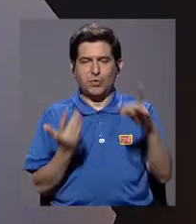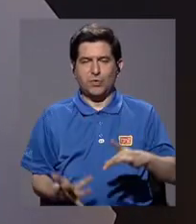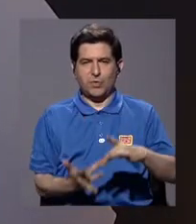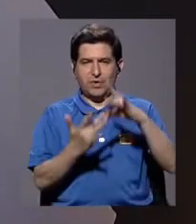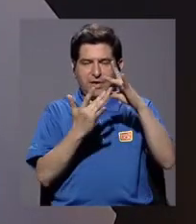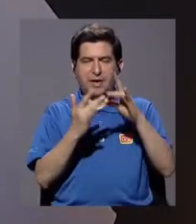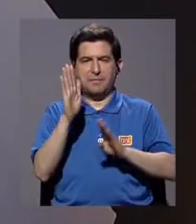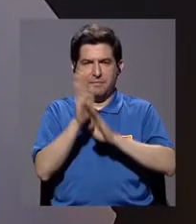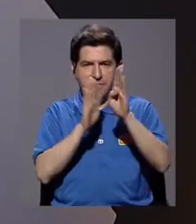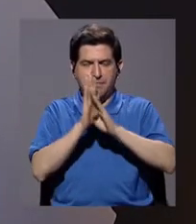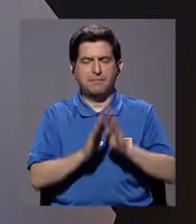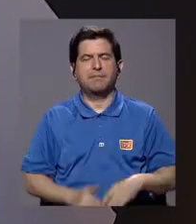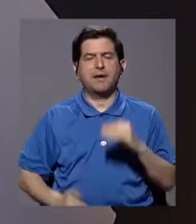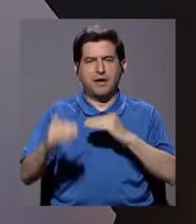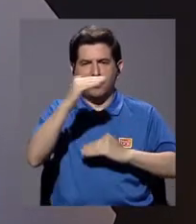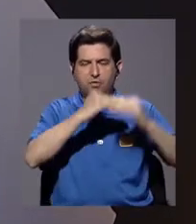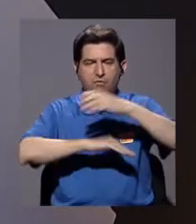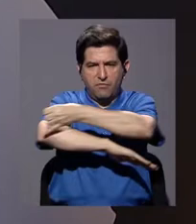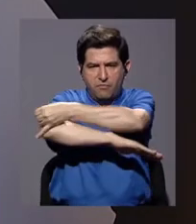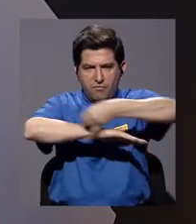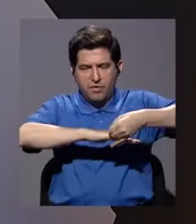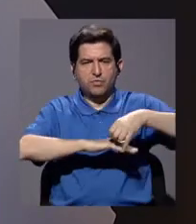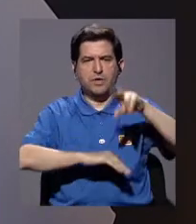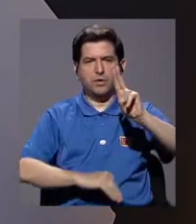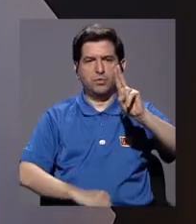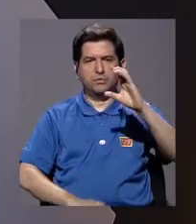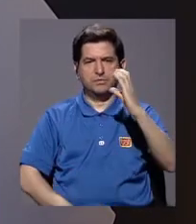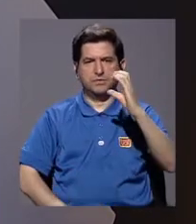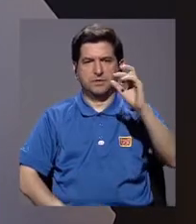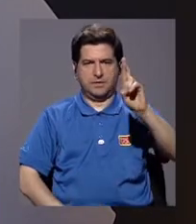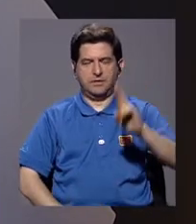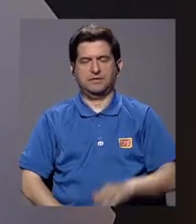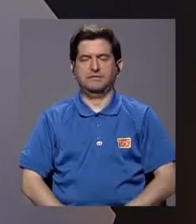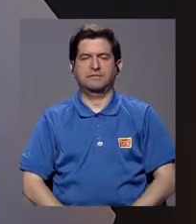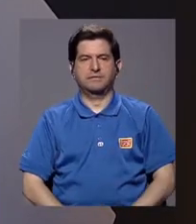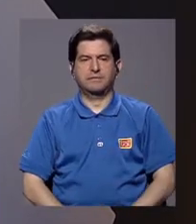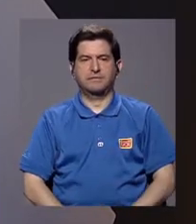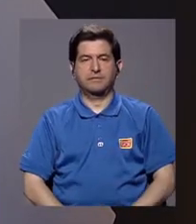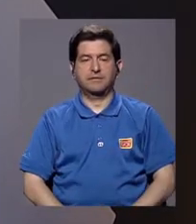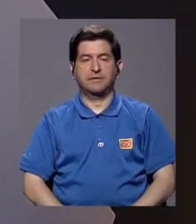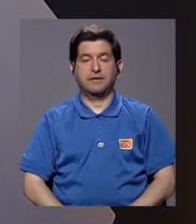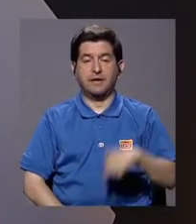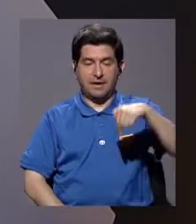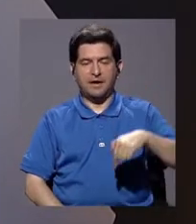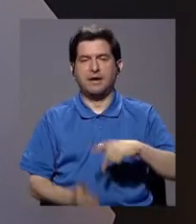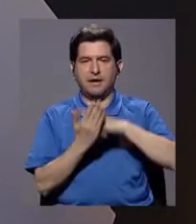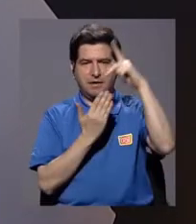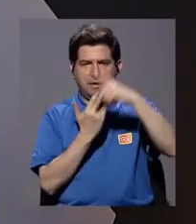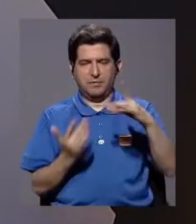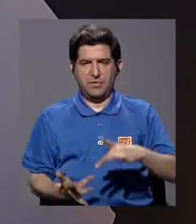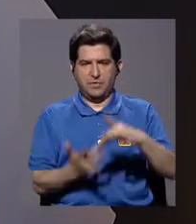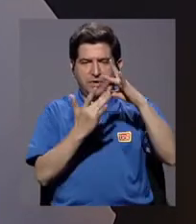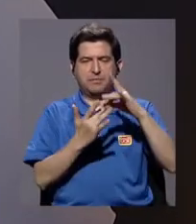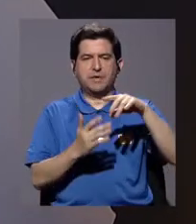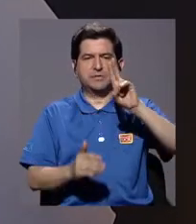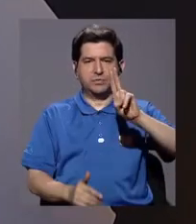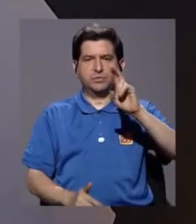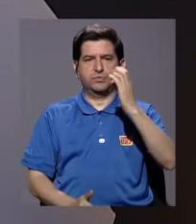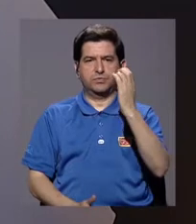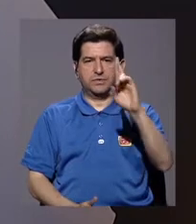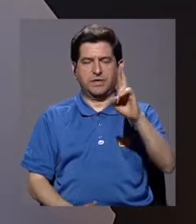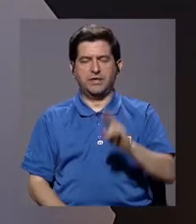son un programa especial que desarrollamos con la Facultad de Ingeniería de la Universidad de Costa Rica y que en el marco de especiales Universidad de Costa